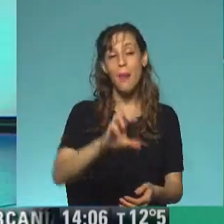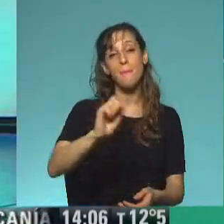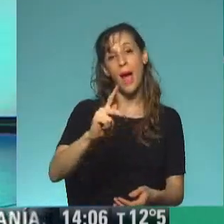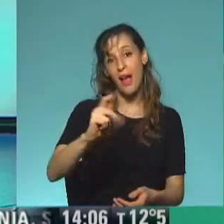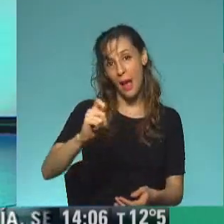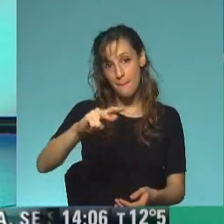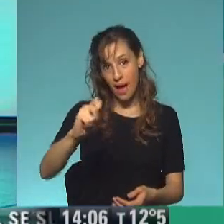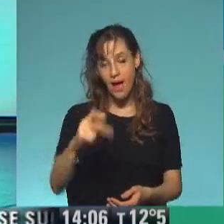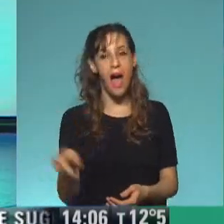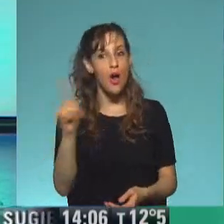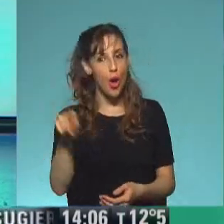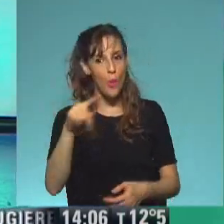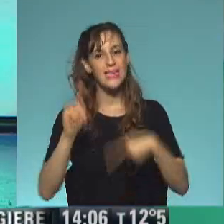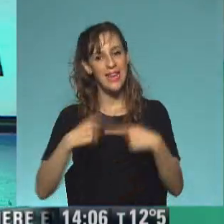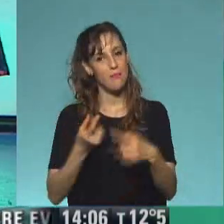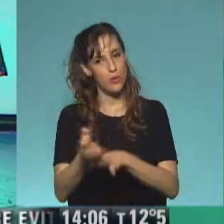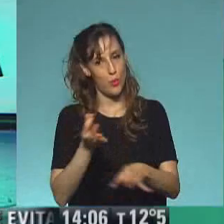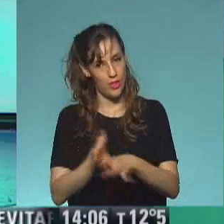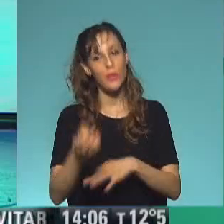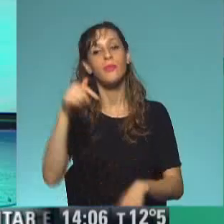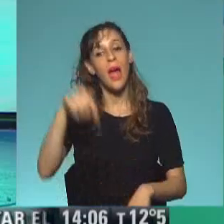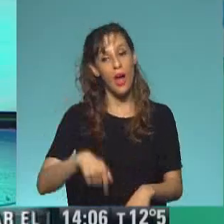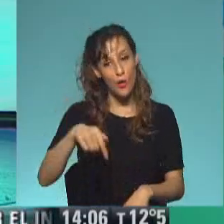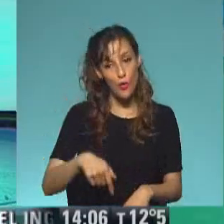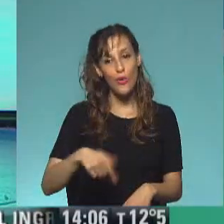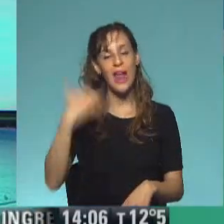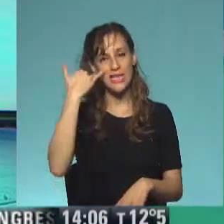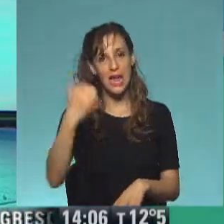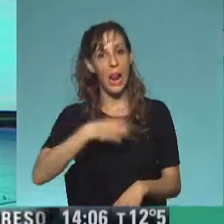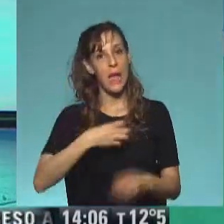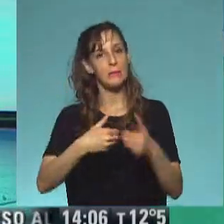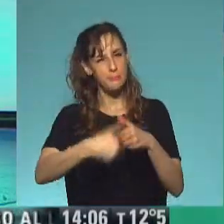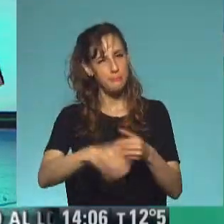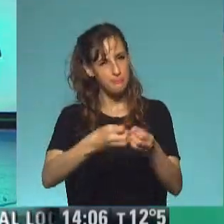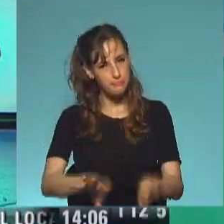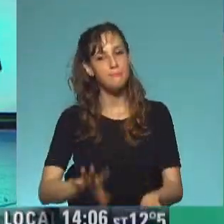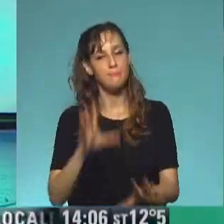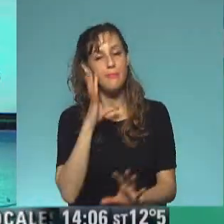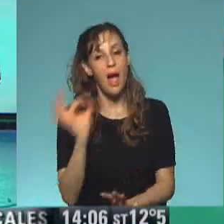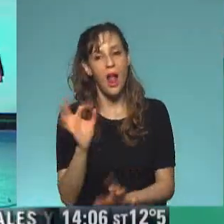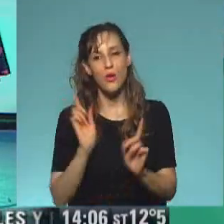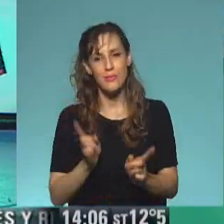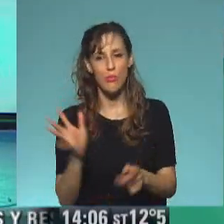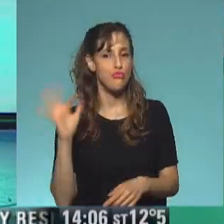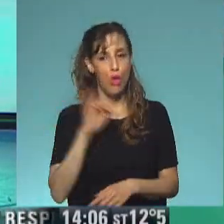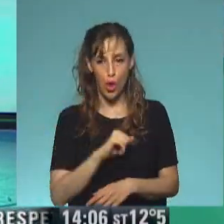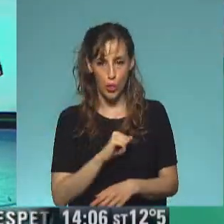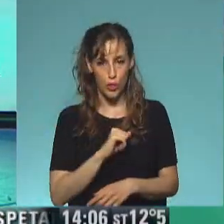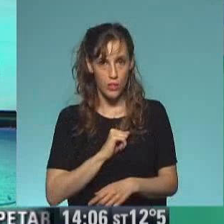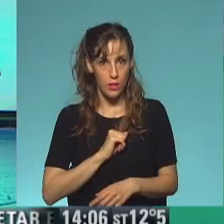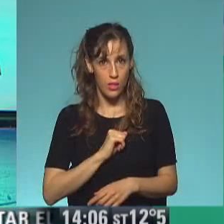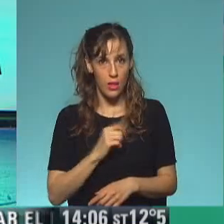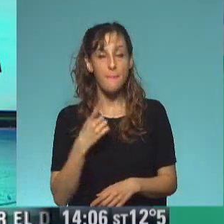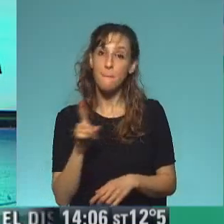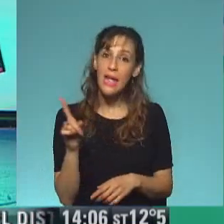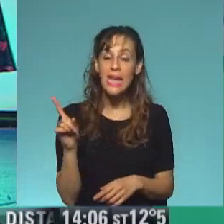educando. Así nos llegan todas las fotos. Y ahora, para ir comenzando la clase, vamos a hacer algo que hacemos todos los días, pero